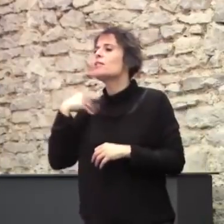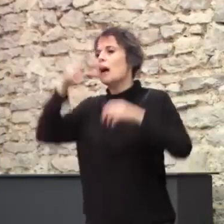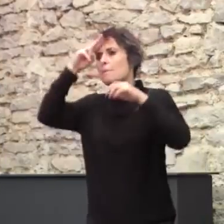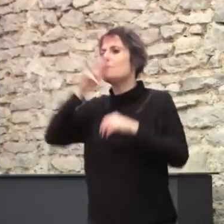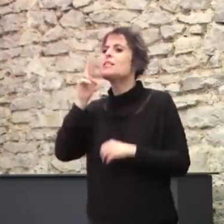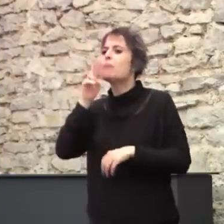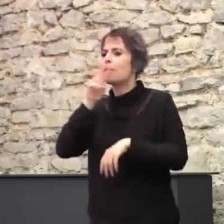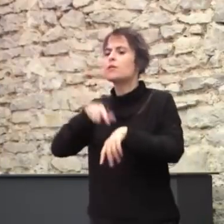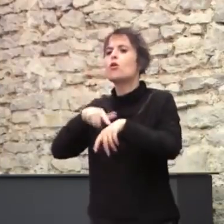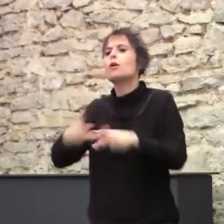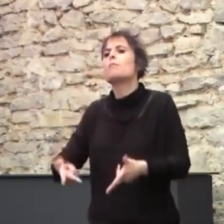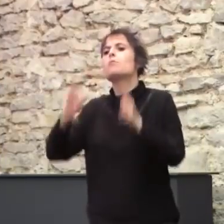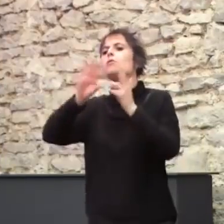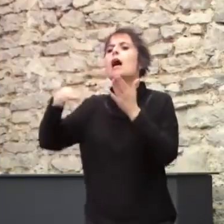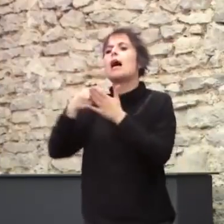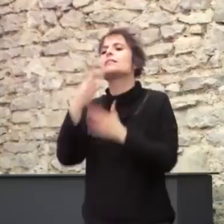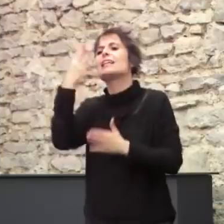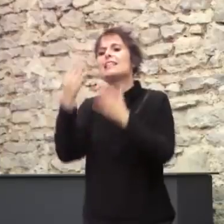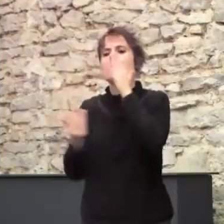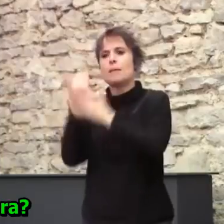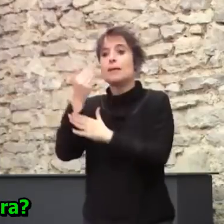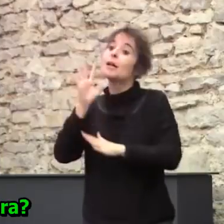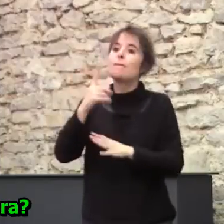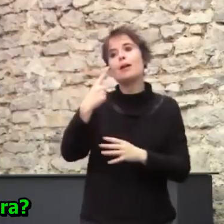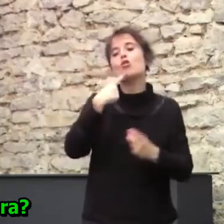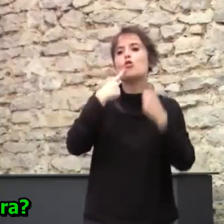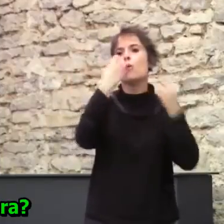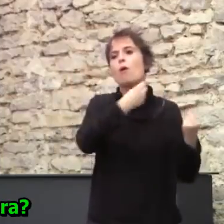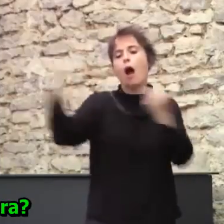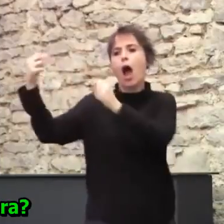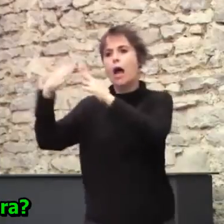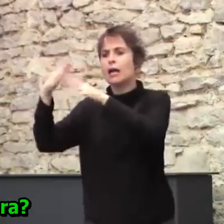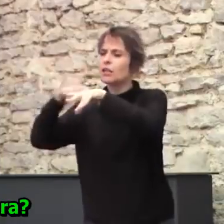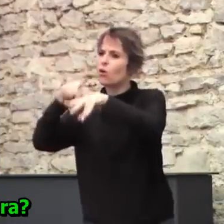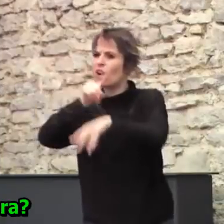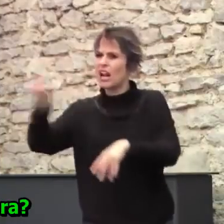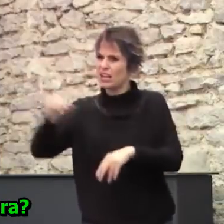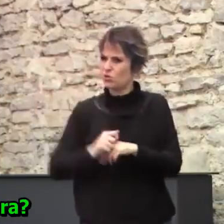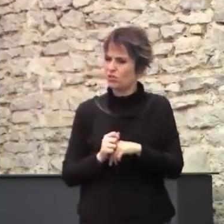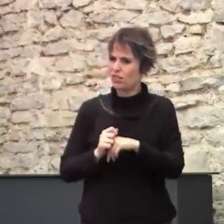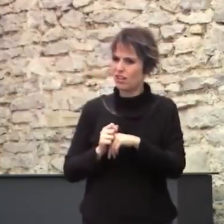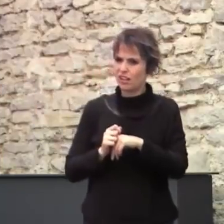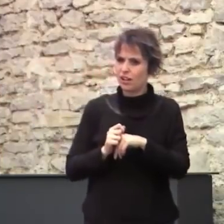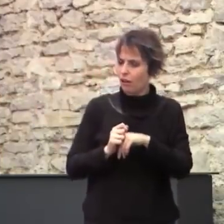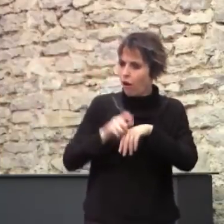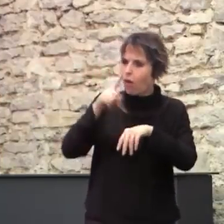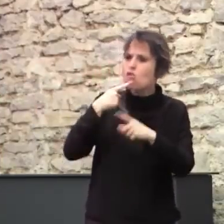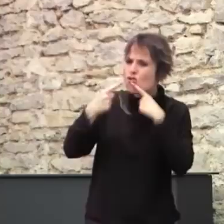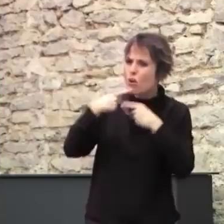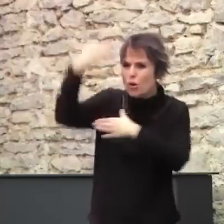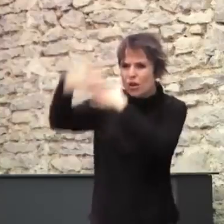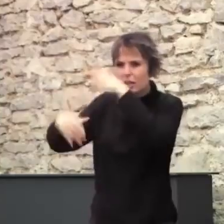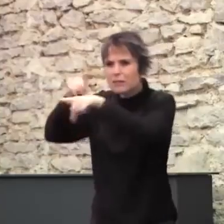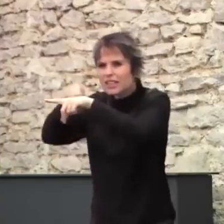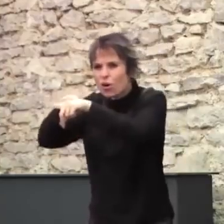las 3 de la mañana, pero mi novio me lleva a casa a las 11. Y es como, ¿quién es tu novio a ti para ponerte hora? No, eso es una cosa que tú tienes